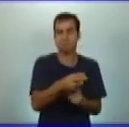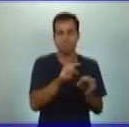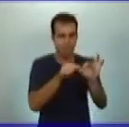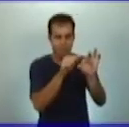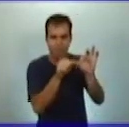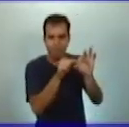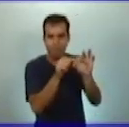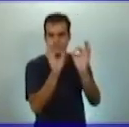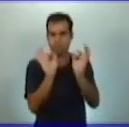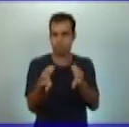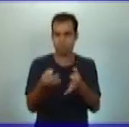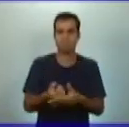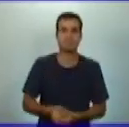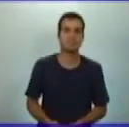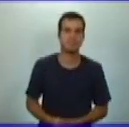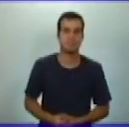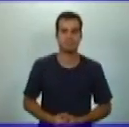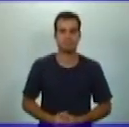átomo.